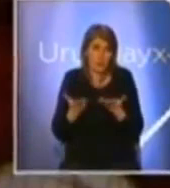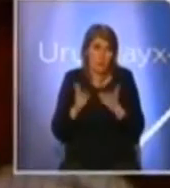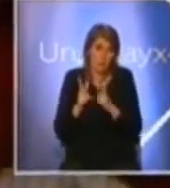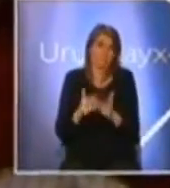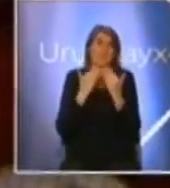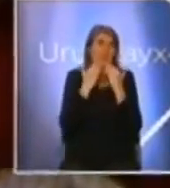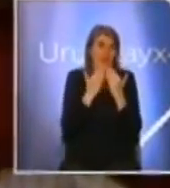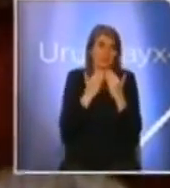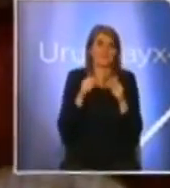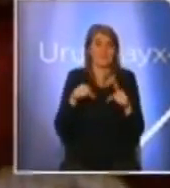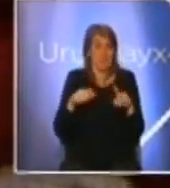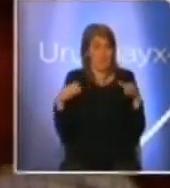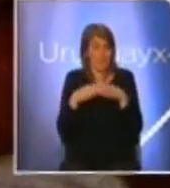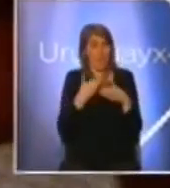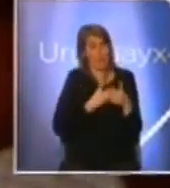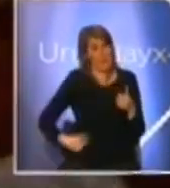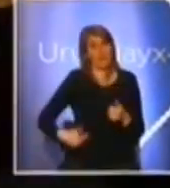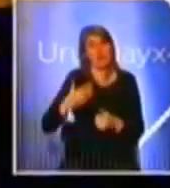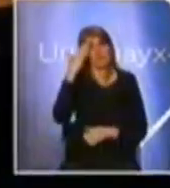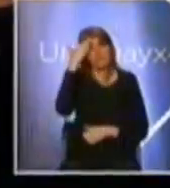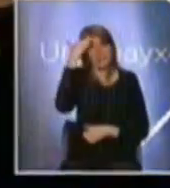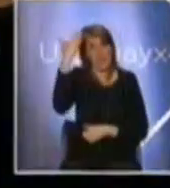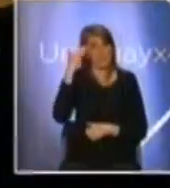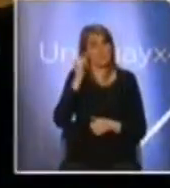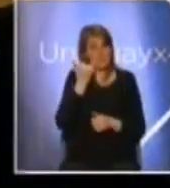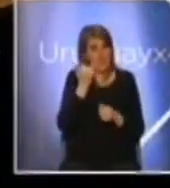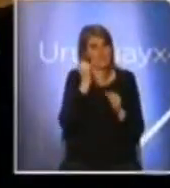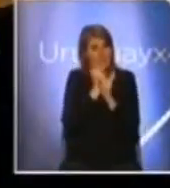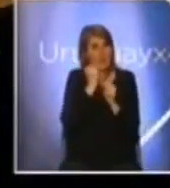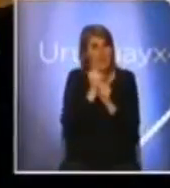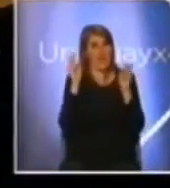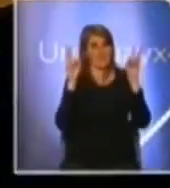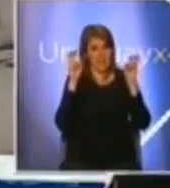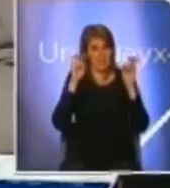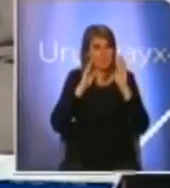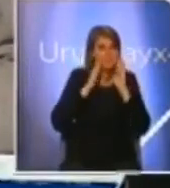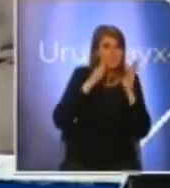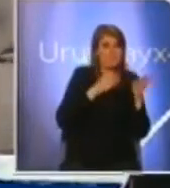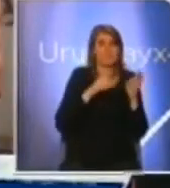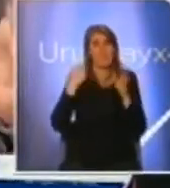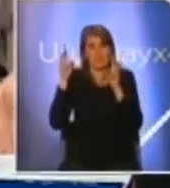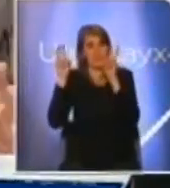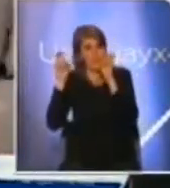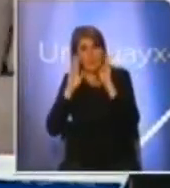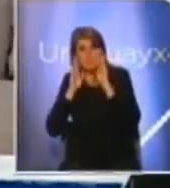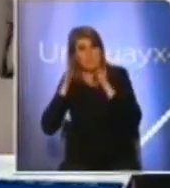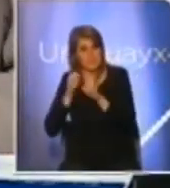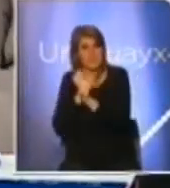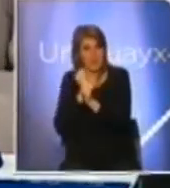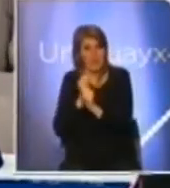Nuestro Frente Amplio ha trabajado en estos temas. Hay una realidad a la que